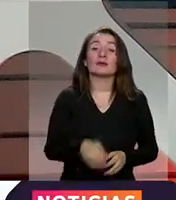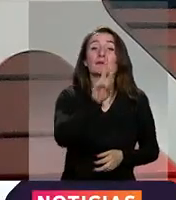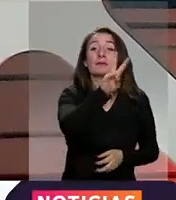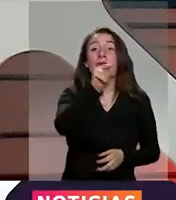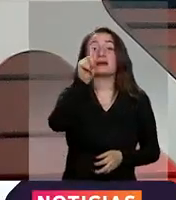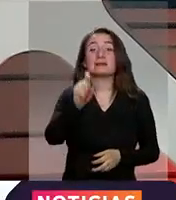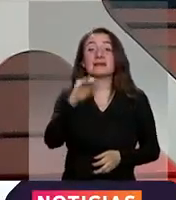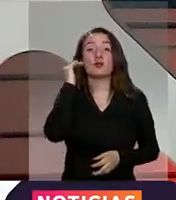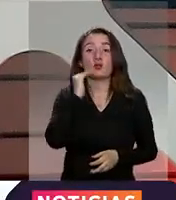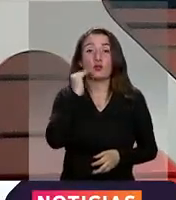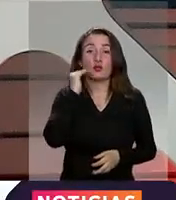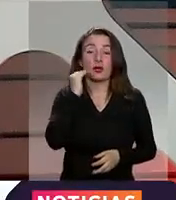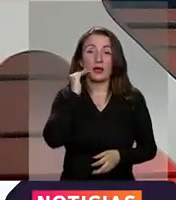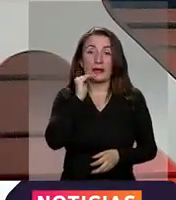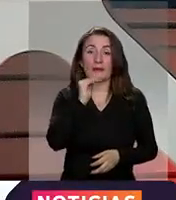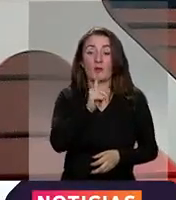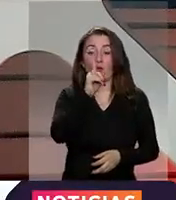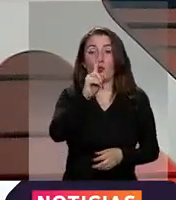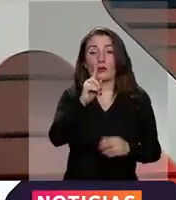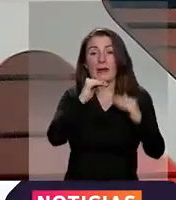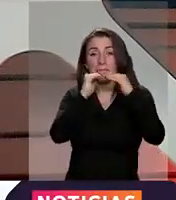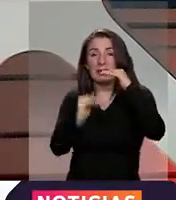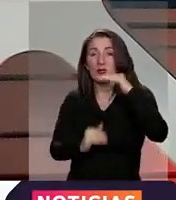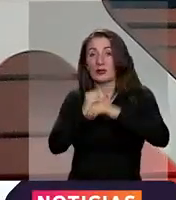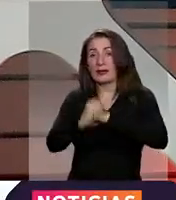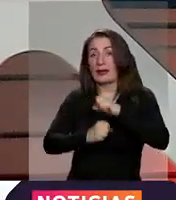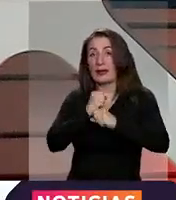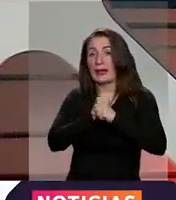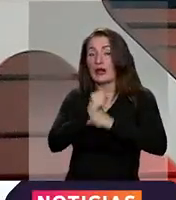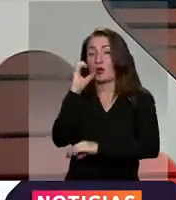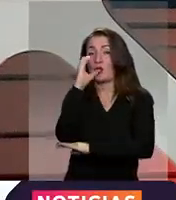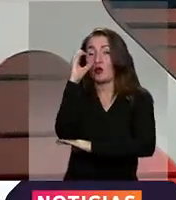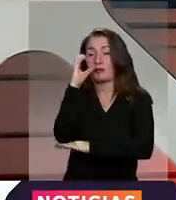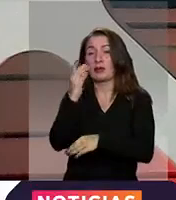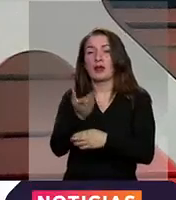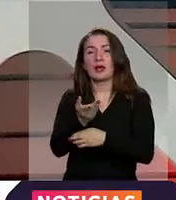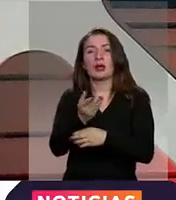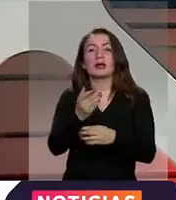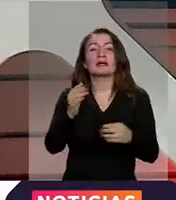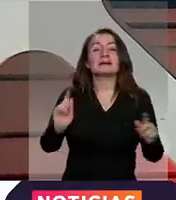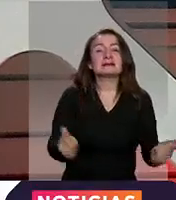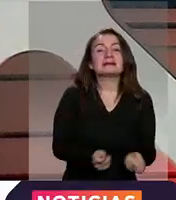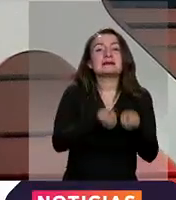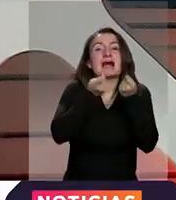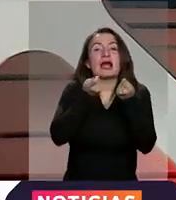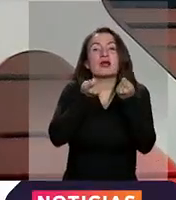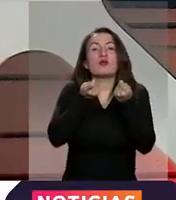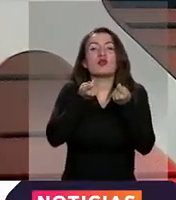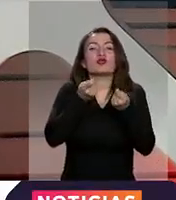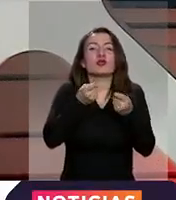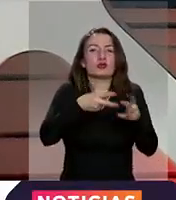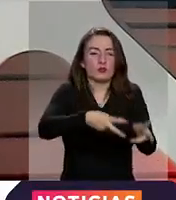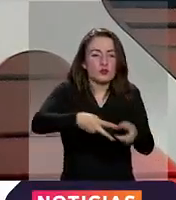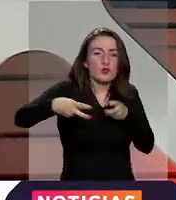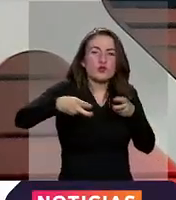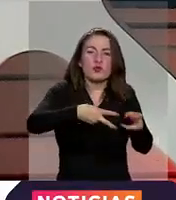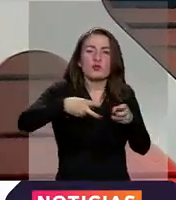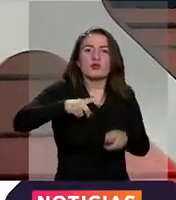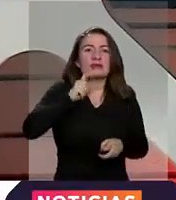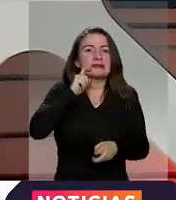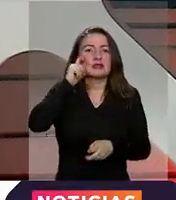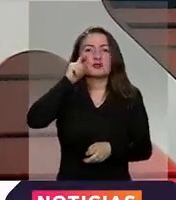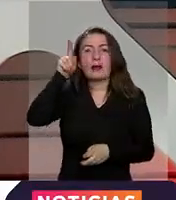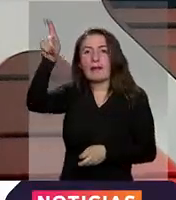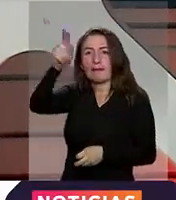26 mujeres, entre ellas una menor de edad de nacionalidad colombiana, fueron rescatadas de la explotación sexual en